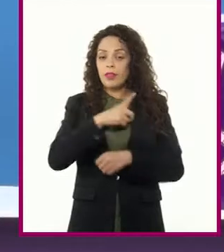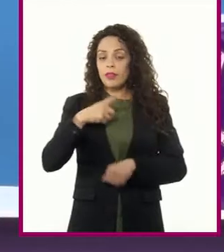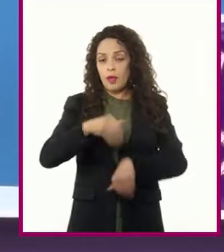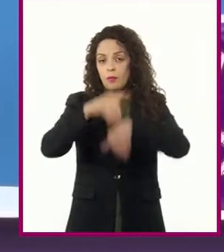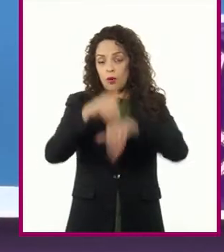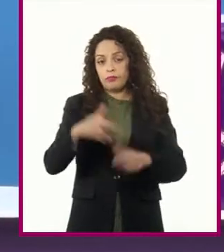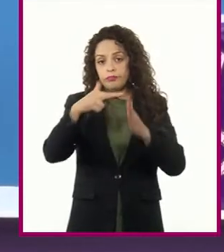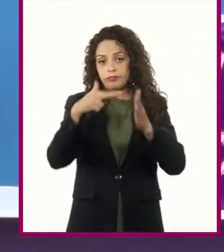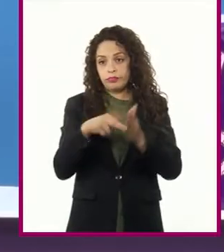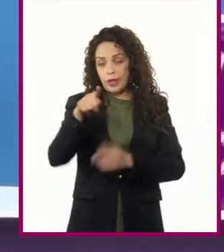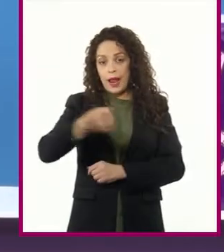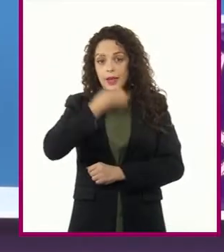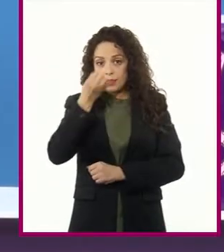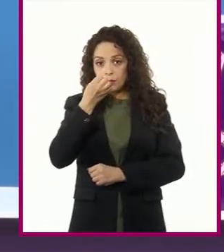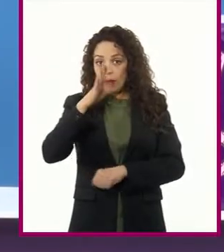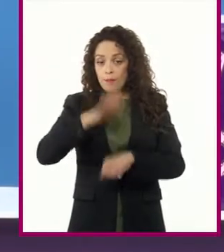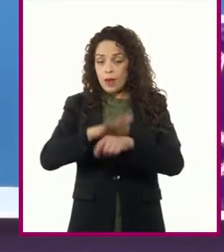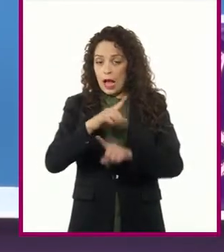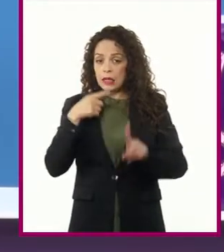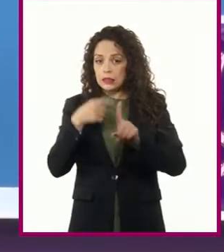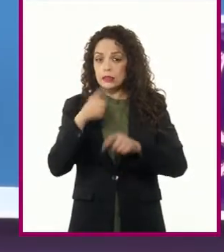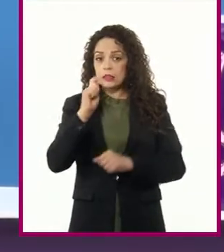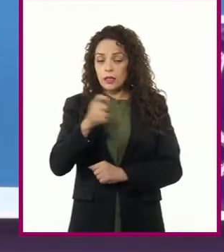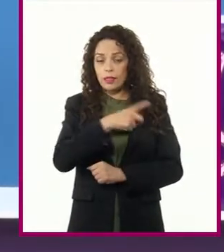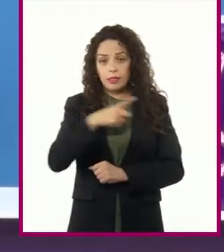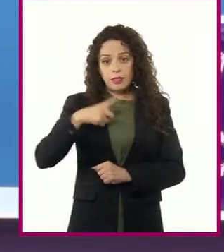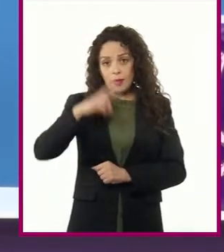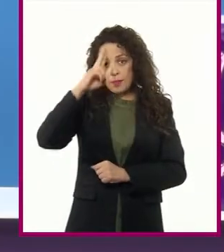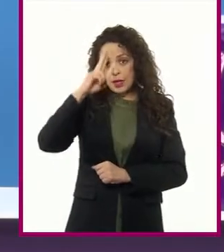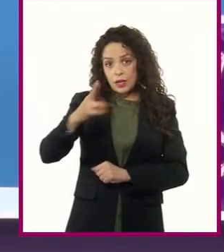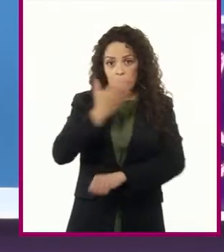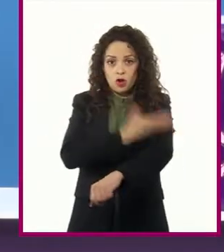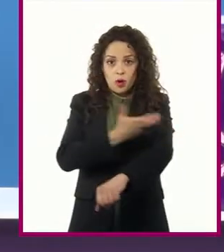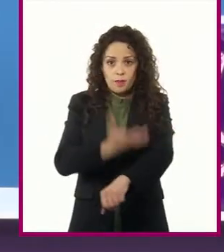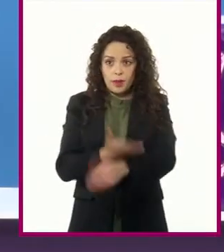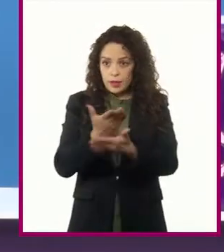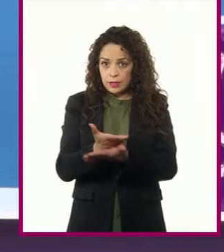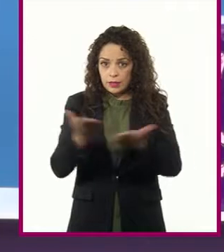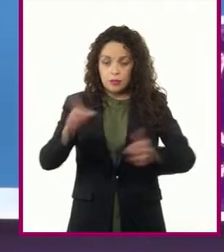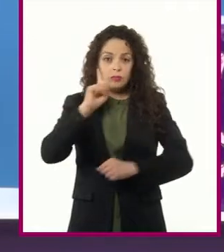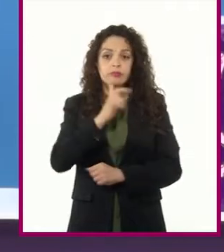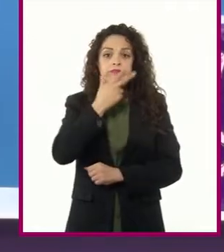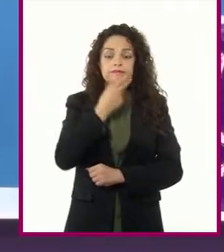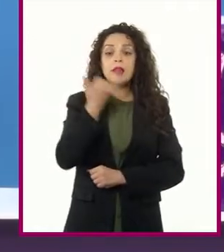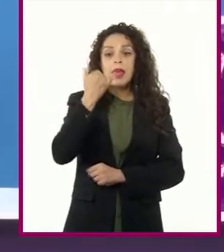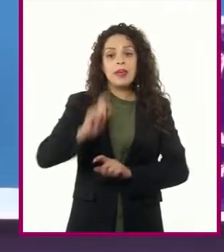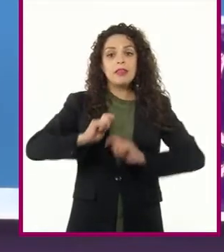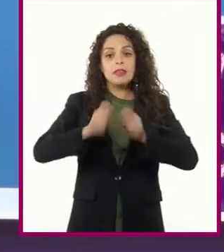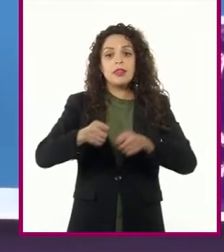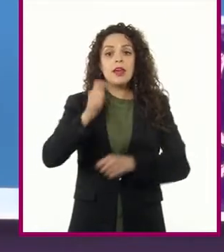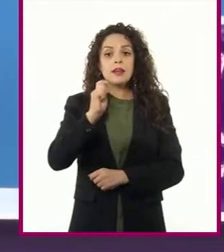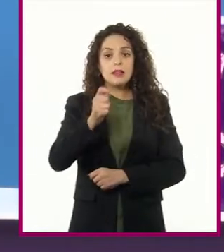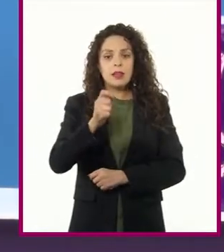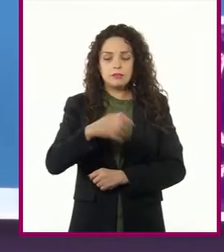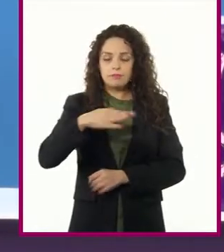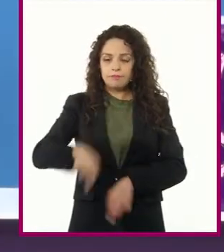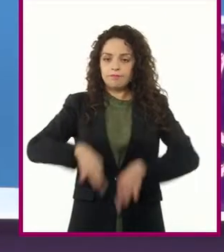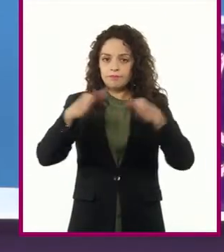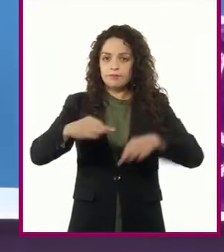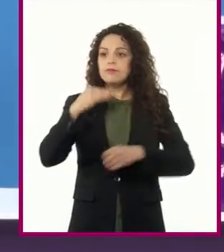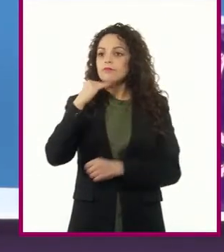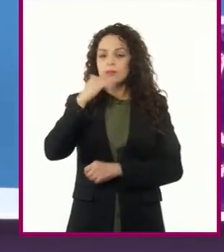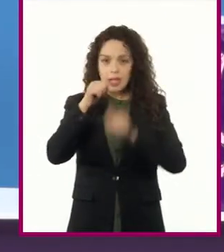escolar. Principalmente el punto de respetar a las compañeras y compañeros y brindarles un trato digno.